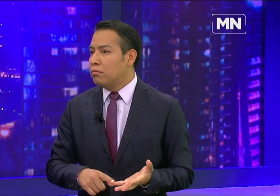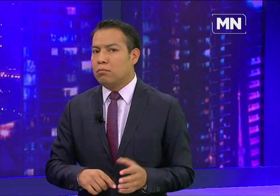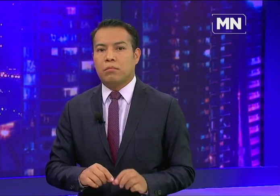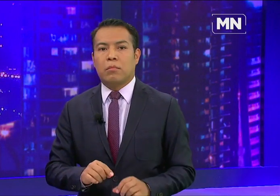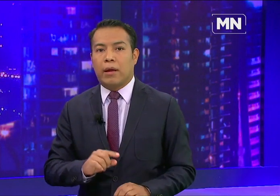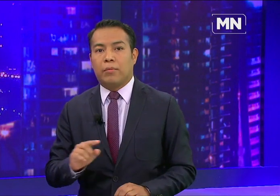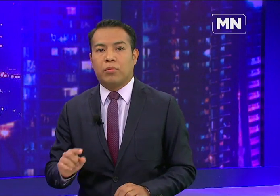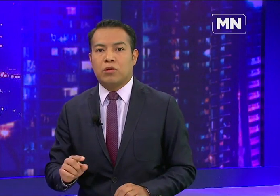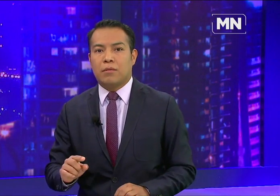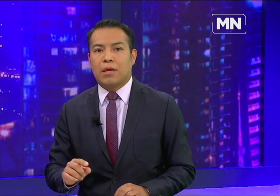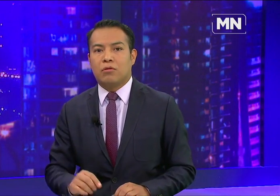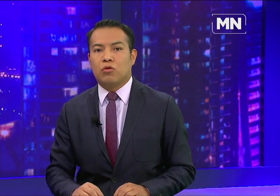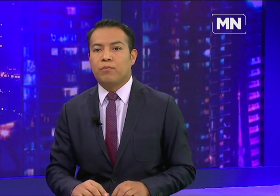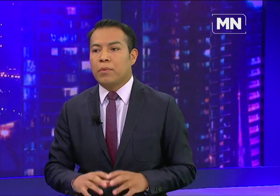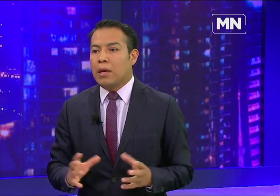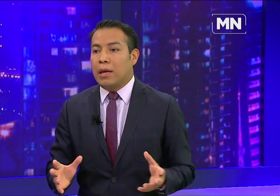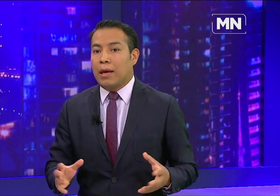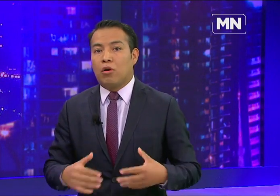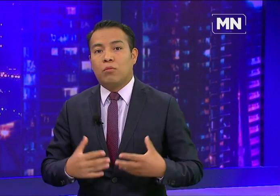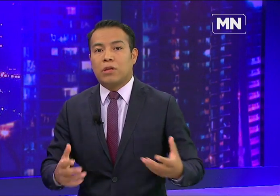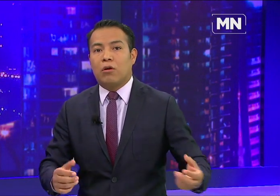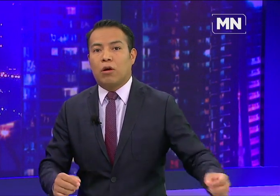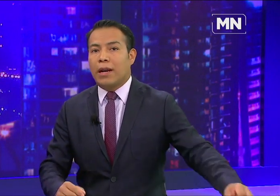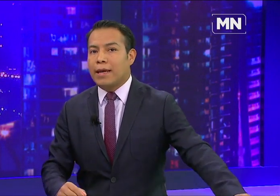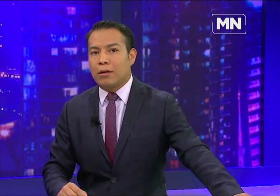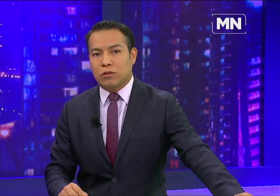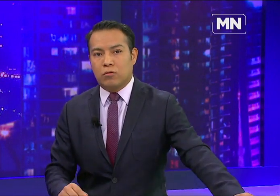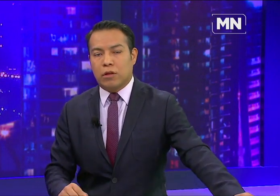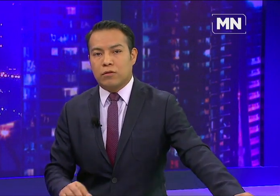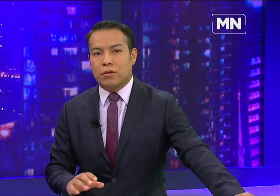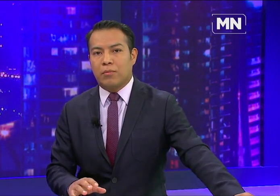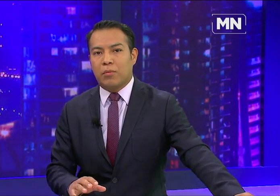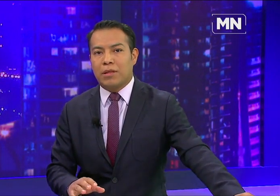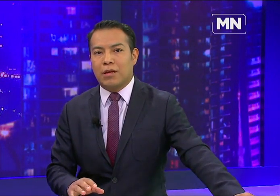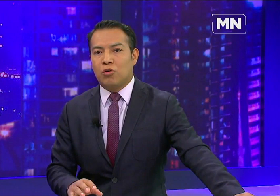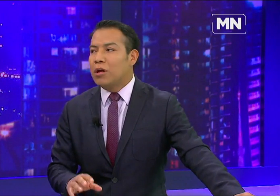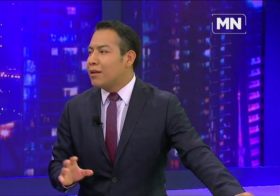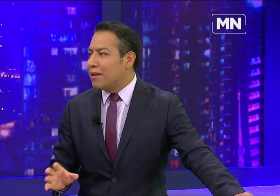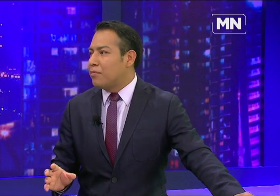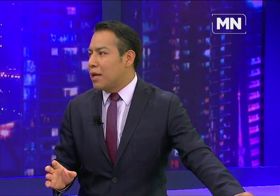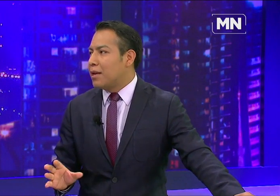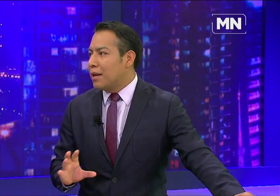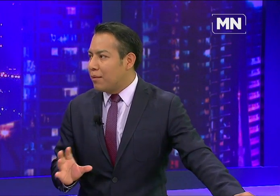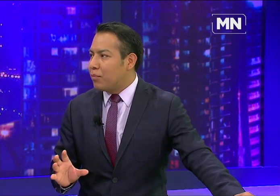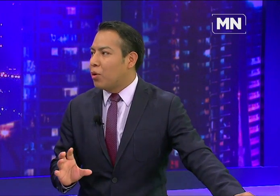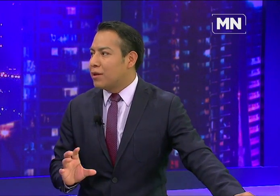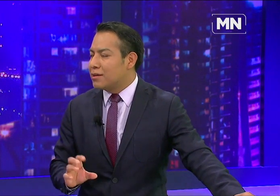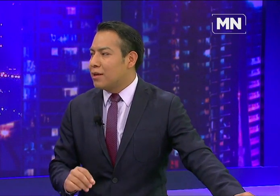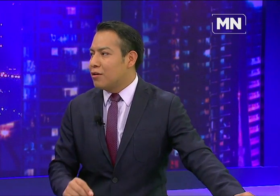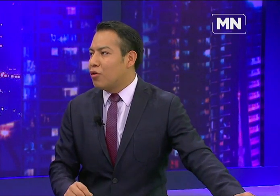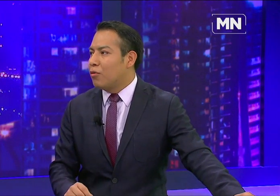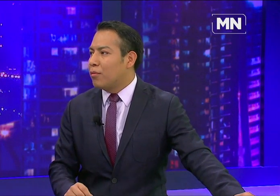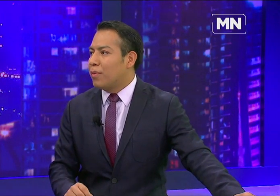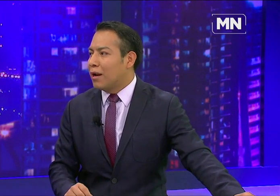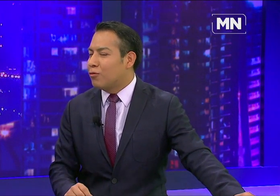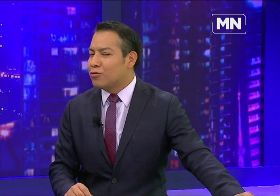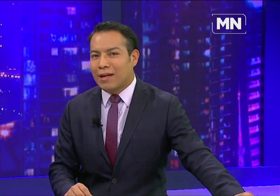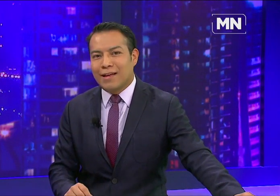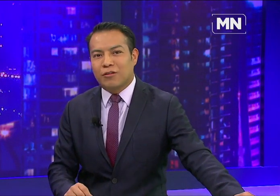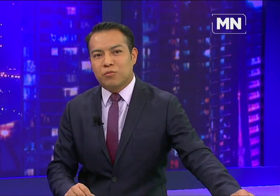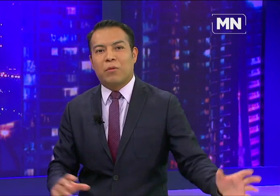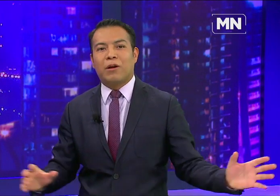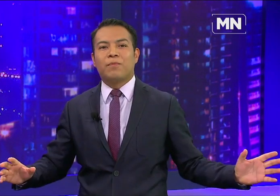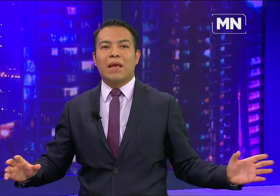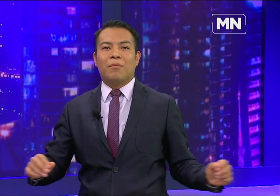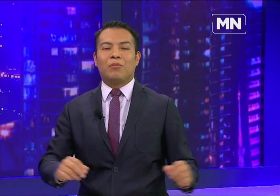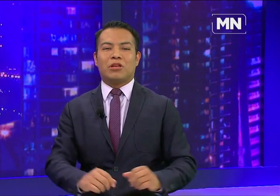Cómo el procedimiento Cómo se lograrían los resultados que están prometiendo también puede ser incómodo para algunos